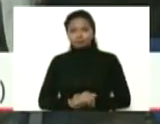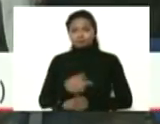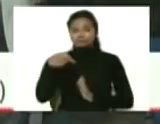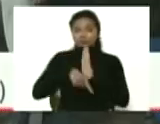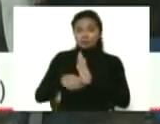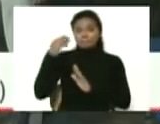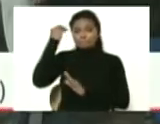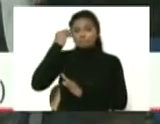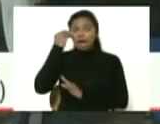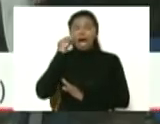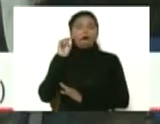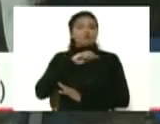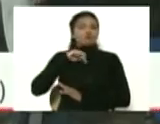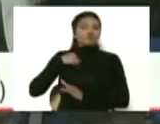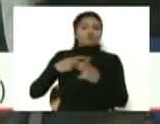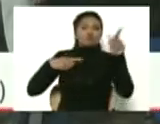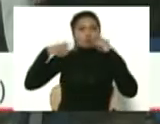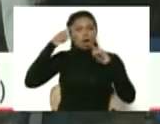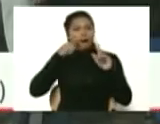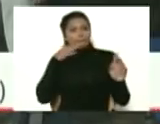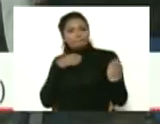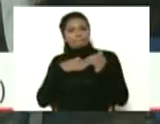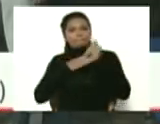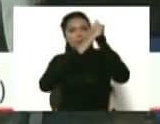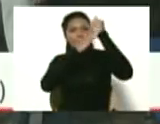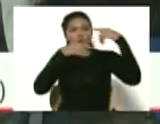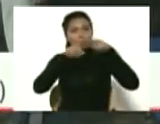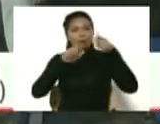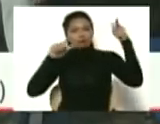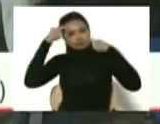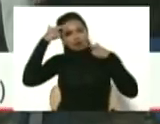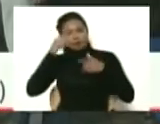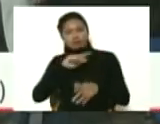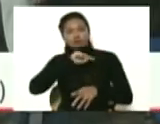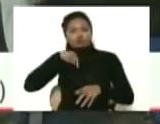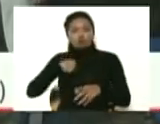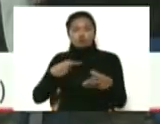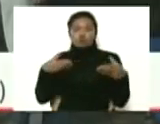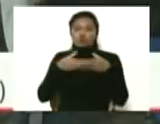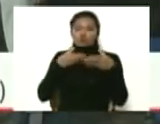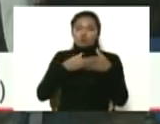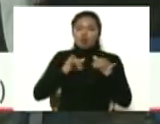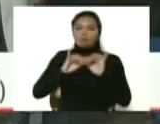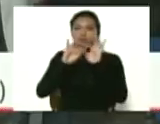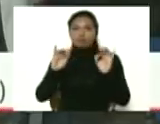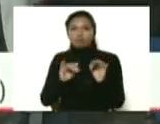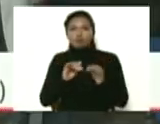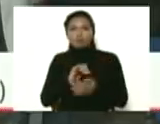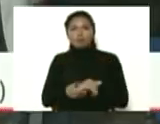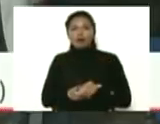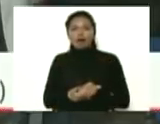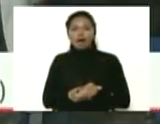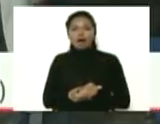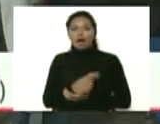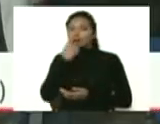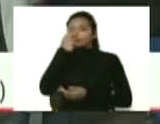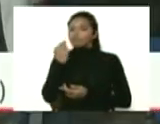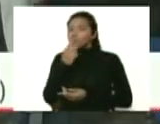pensamiento ideológico de nuestro comandante supremo y eterno, Hugo Chávez, de nuestro general del pueblo soberano, Ezequiel Zamora, y